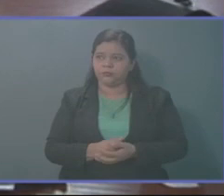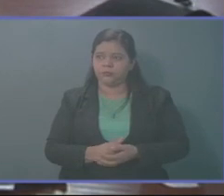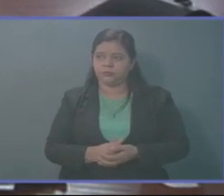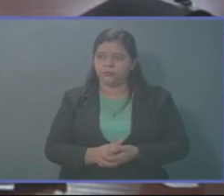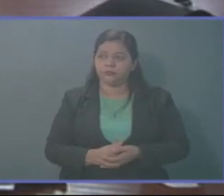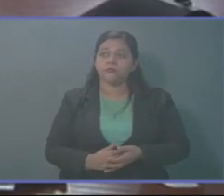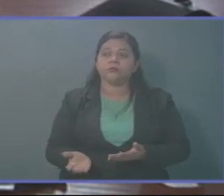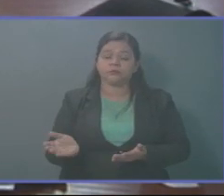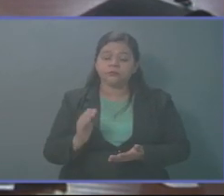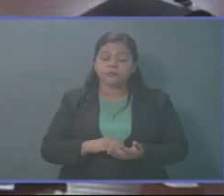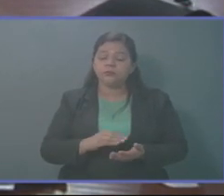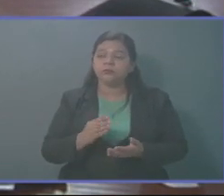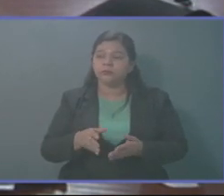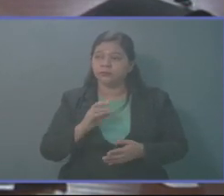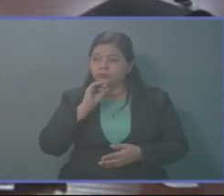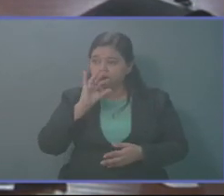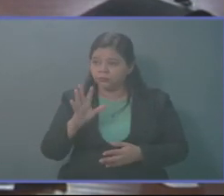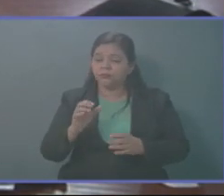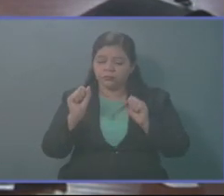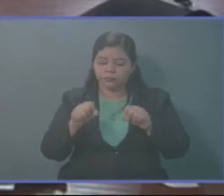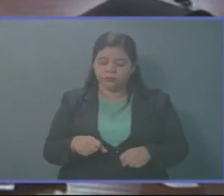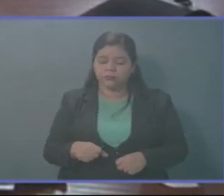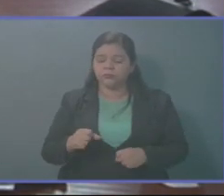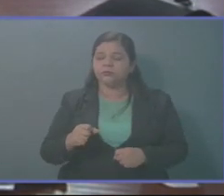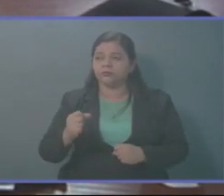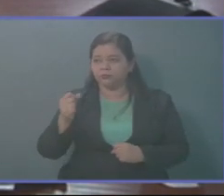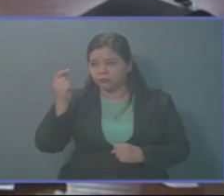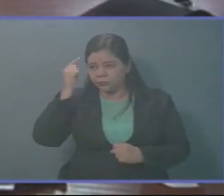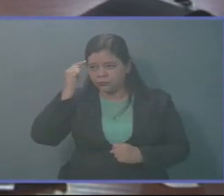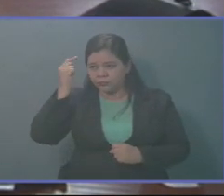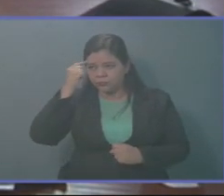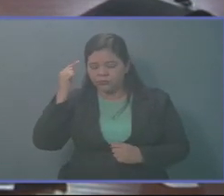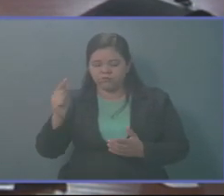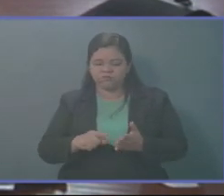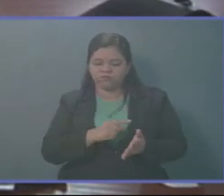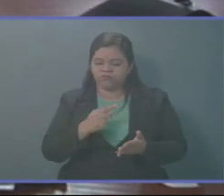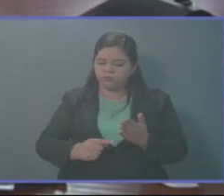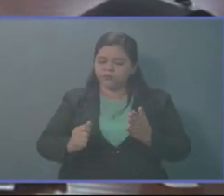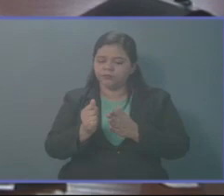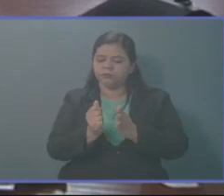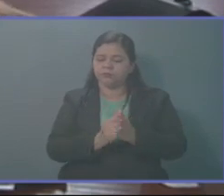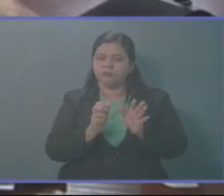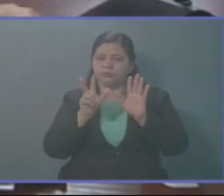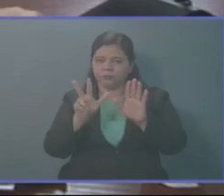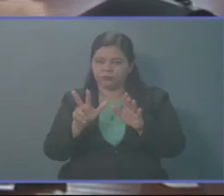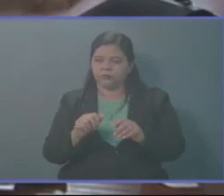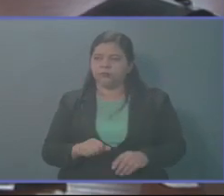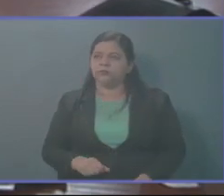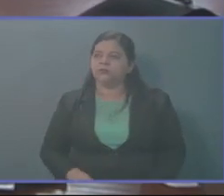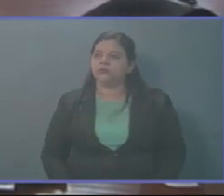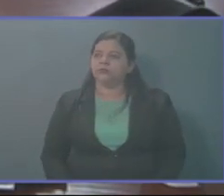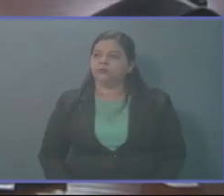reiterando el petitorio de que se pueda considerar suprimir el artículo 8. Gracias, presidente.